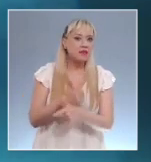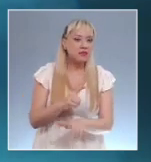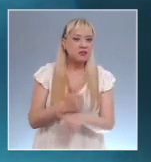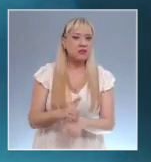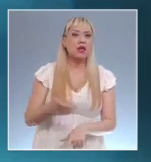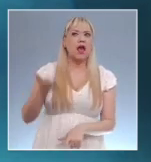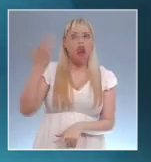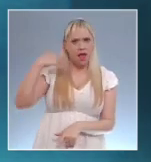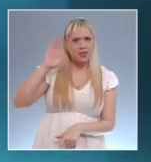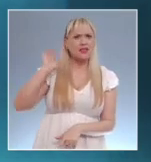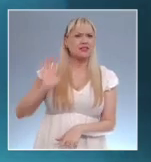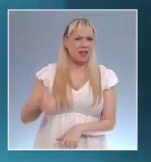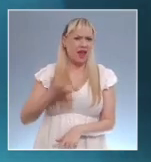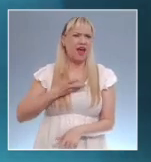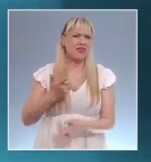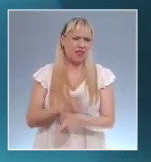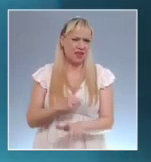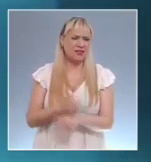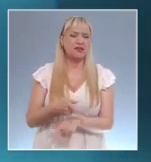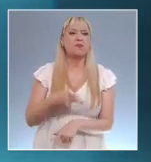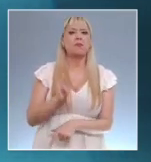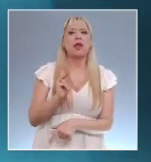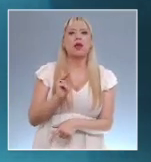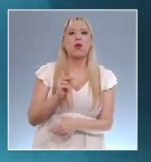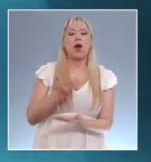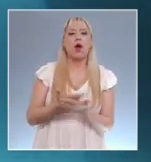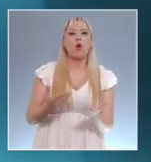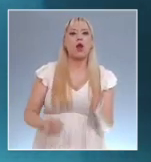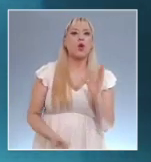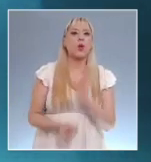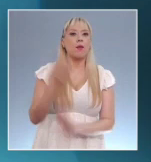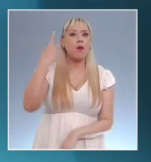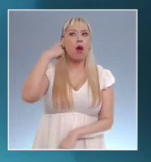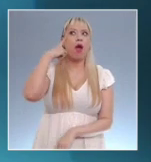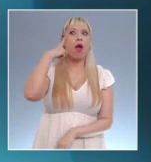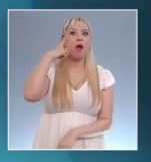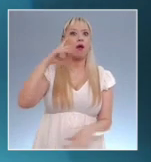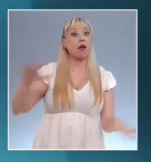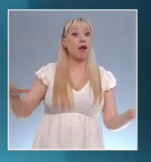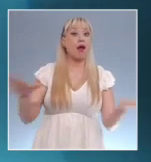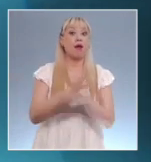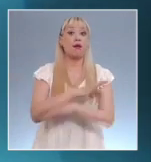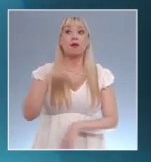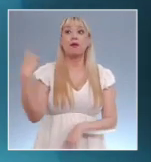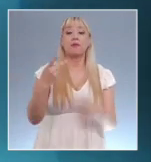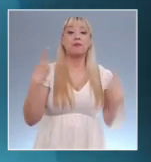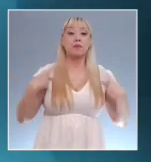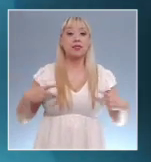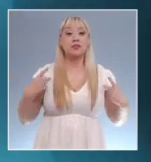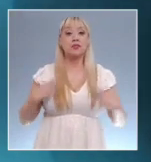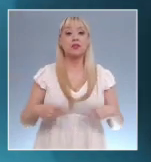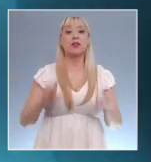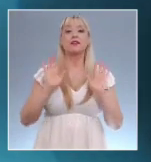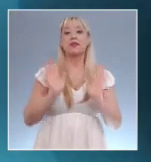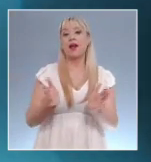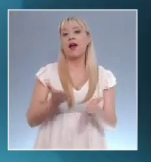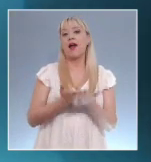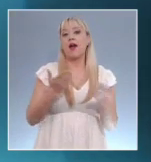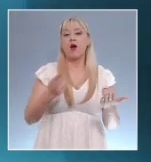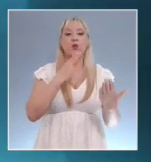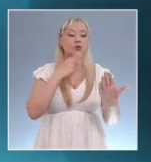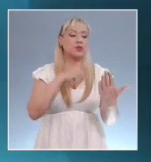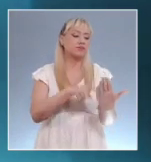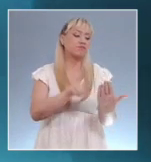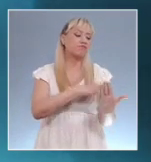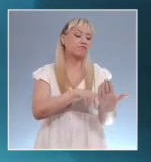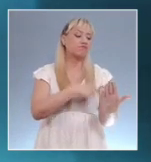abordaron generó un cambio y moldeó la forma en la que ahora tú quieres consumir el transporte. Puedes seguir